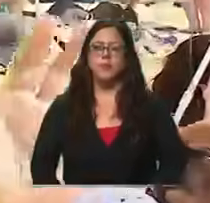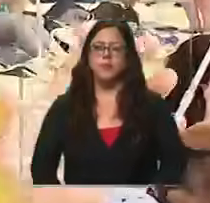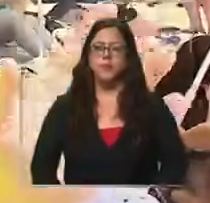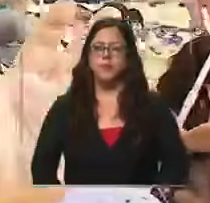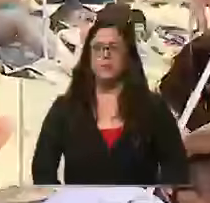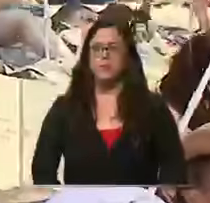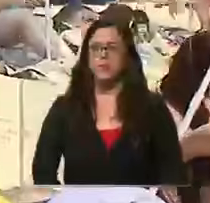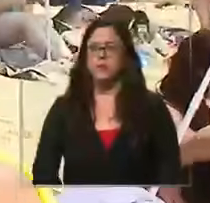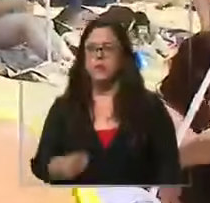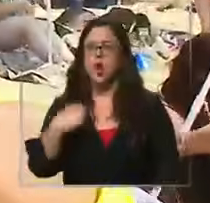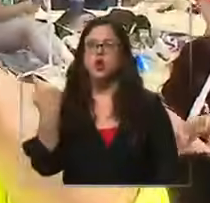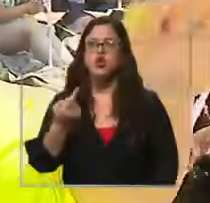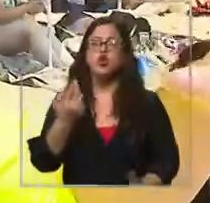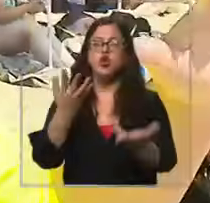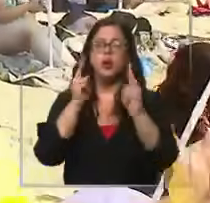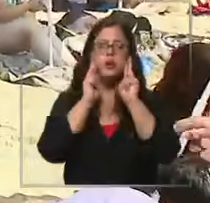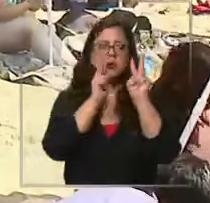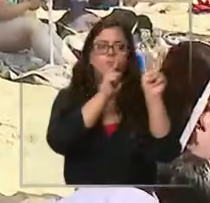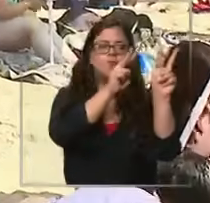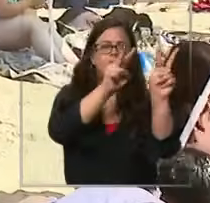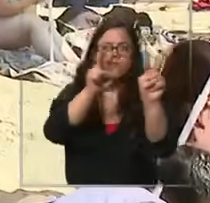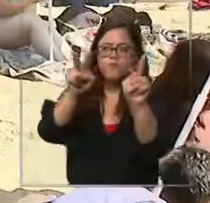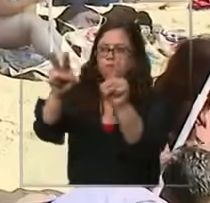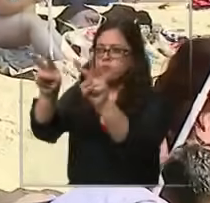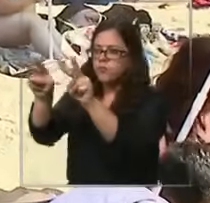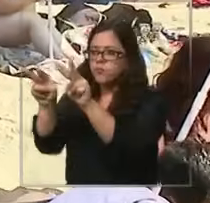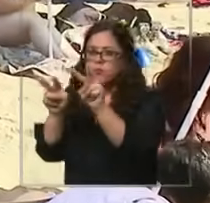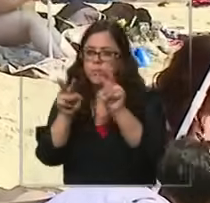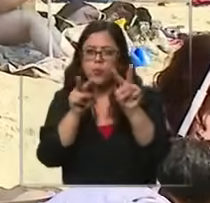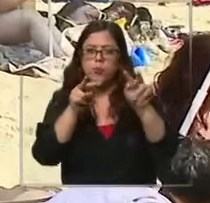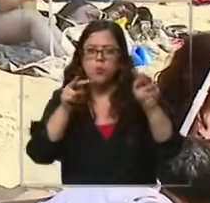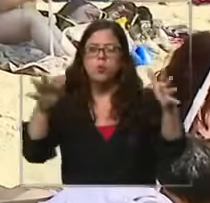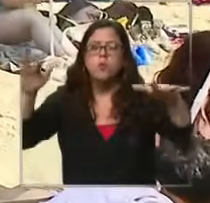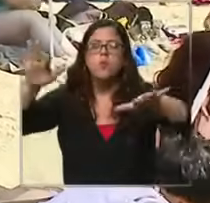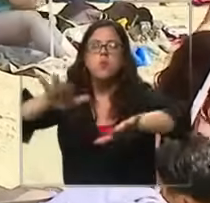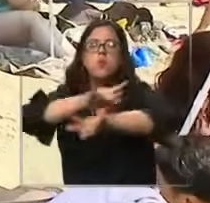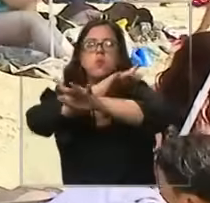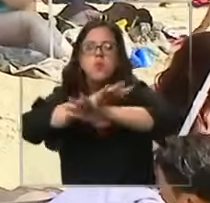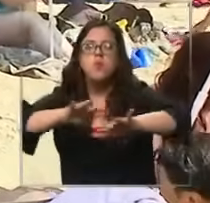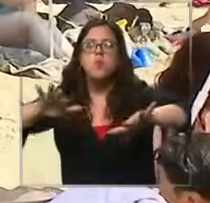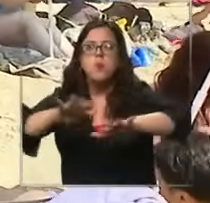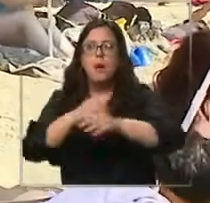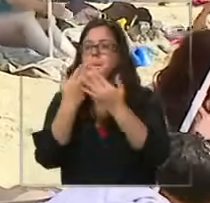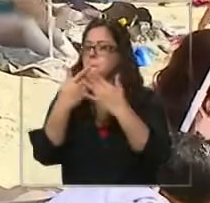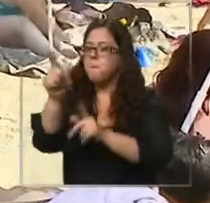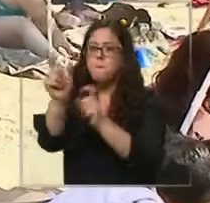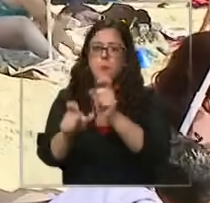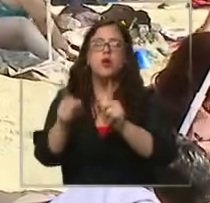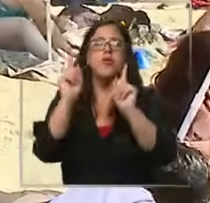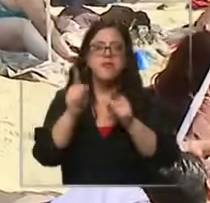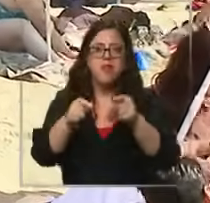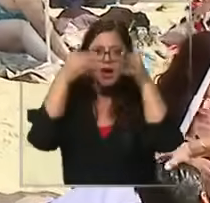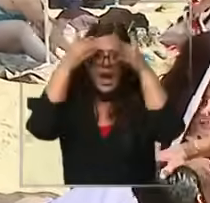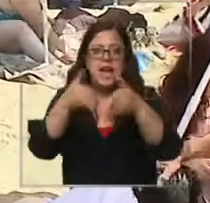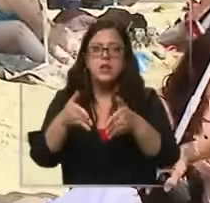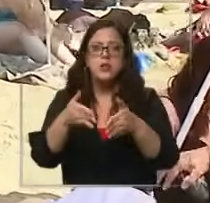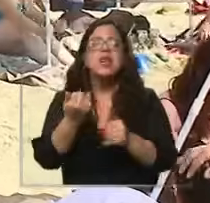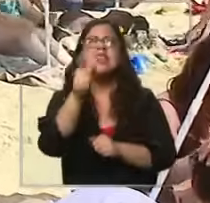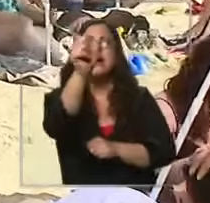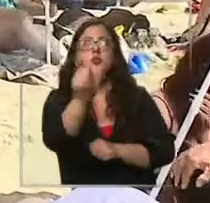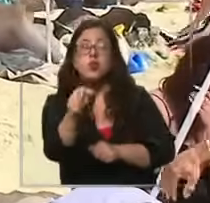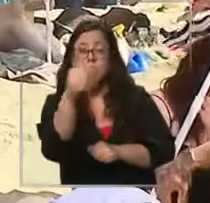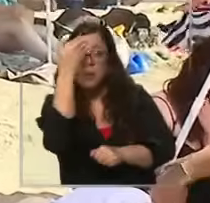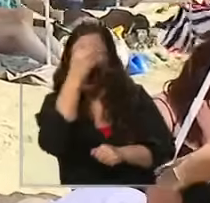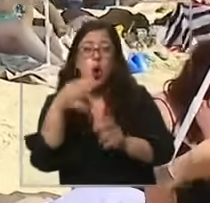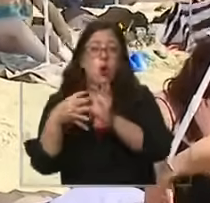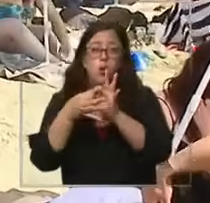Pero siempre tenemos que tener la visión panorámica del mar. Eso es lo más importante. Para cualquier salvavidas tiene que tener ese principio. Entonces la persona que te preocupaba